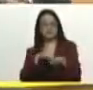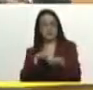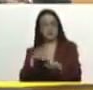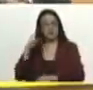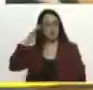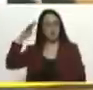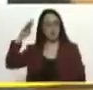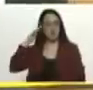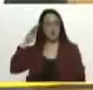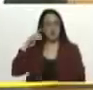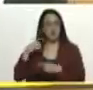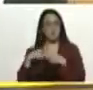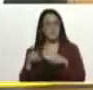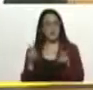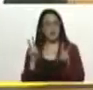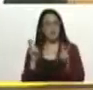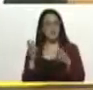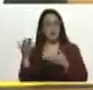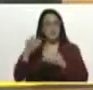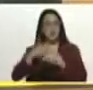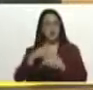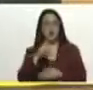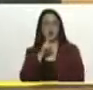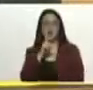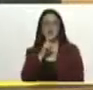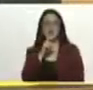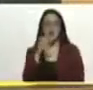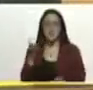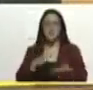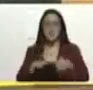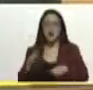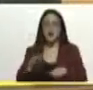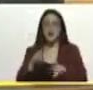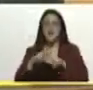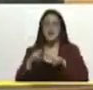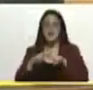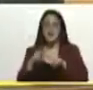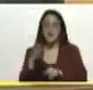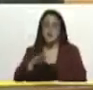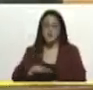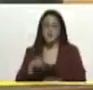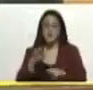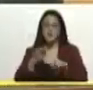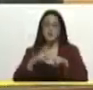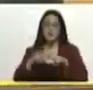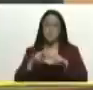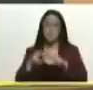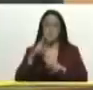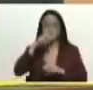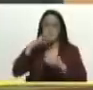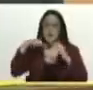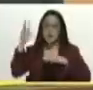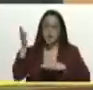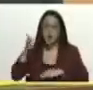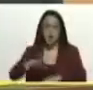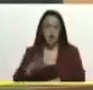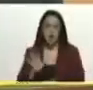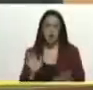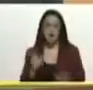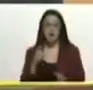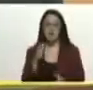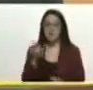embargo, cuando el tema es un bloqueo, ¿quiénes mueren? Niños, mueren mujeres, personas mayores, que nada tienen que